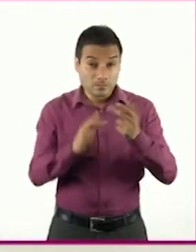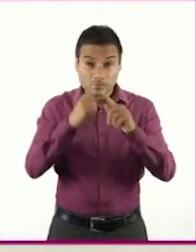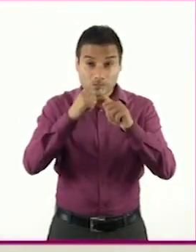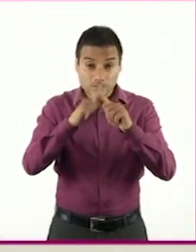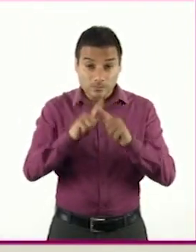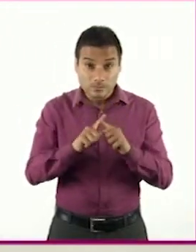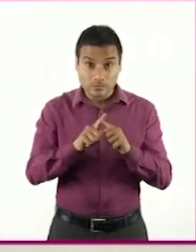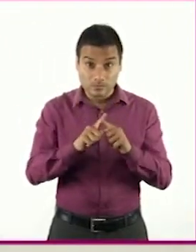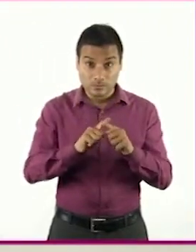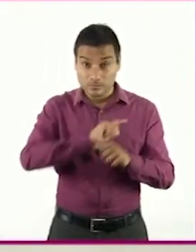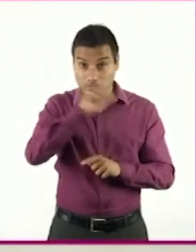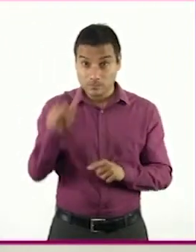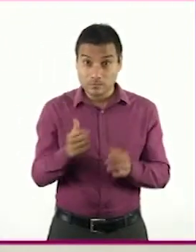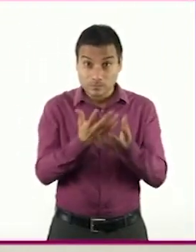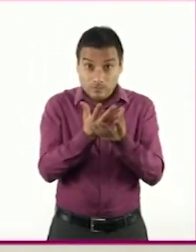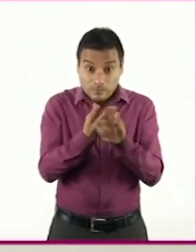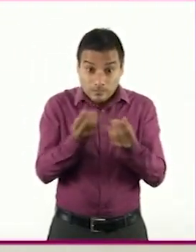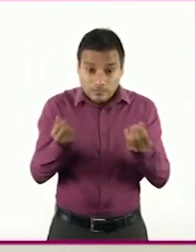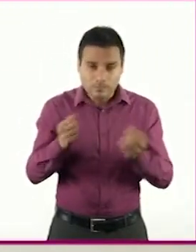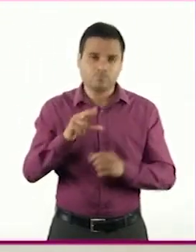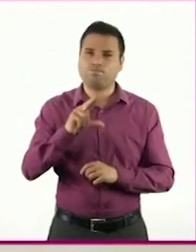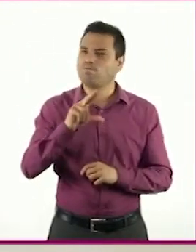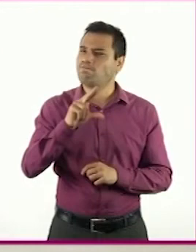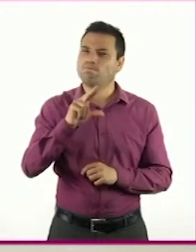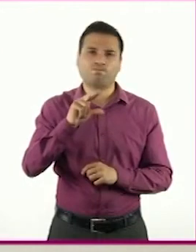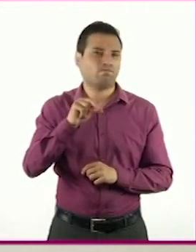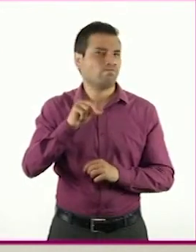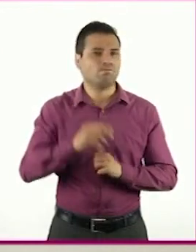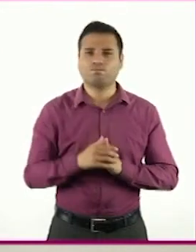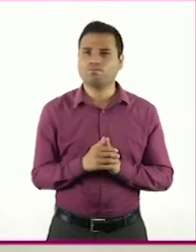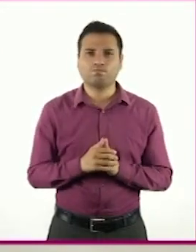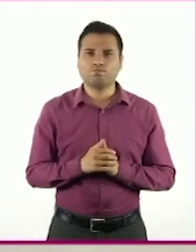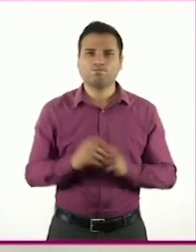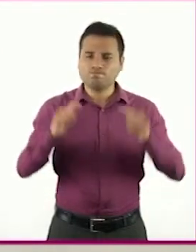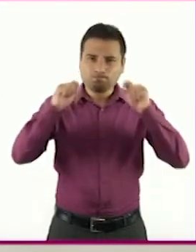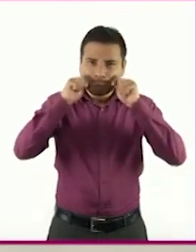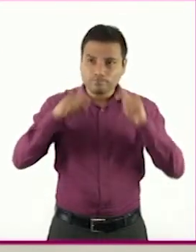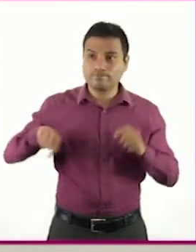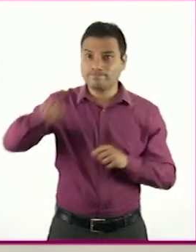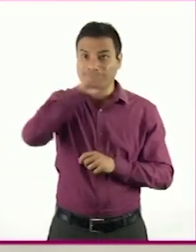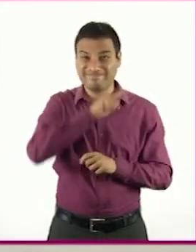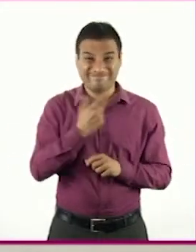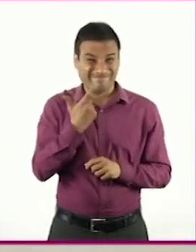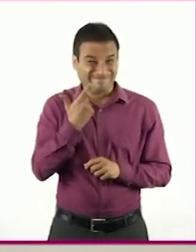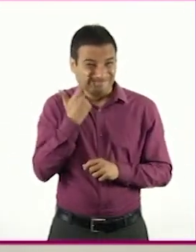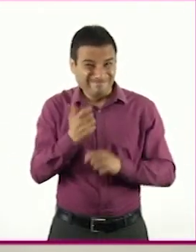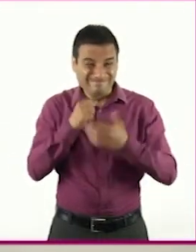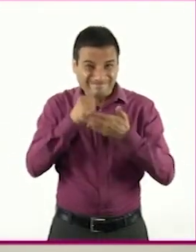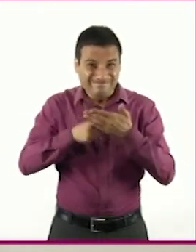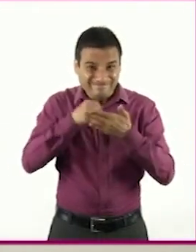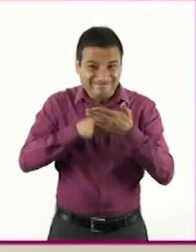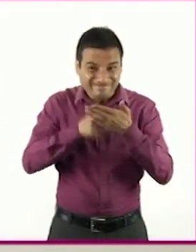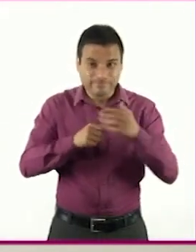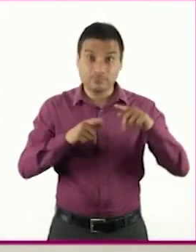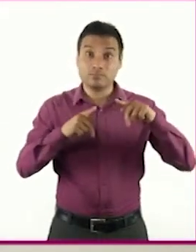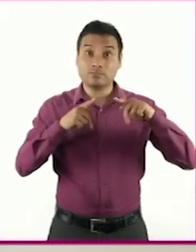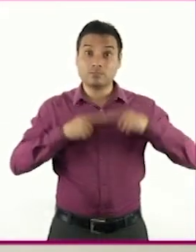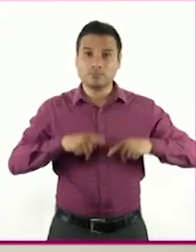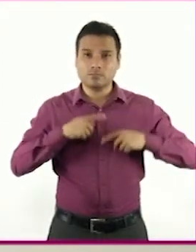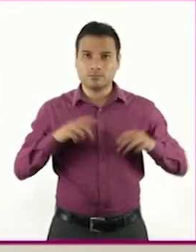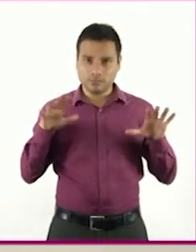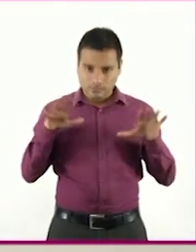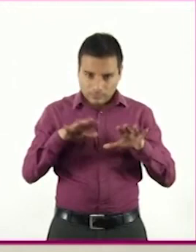resolución positiva o de cambio para los manifestantes, su acción ayudó a que las demandas se hicieran visibles para la